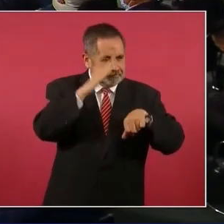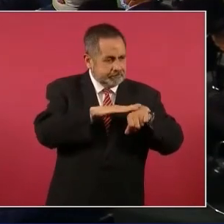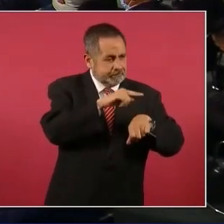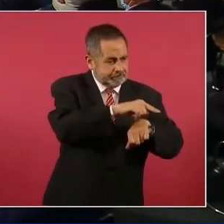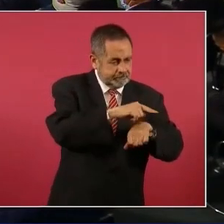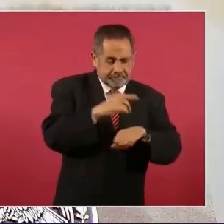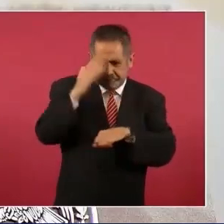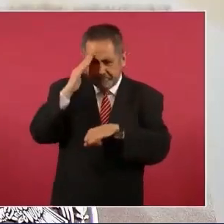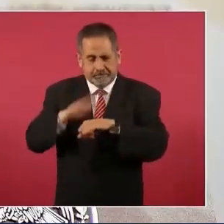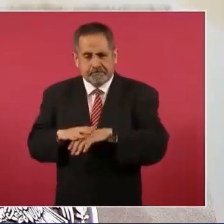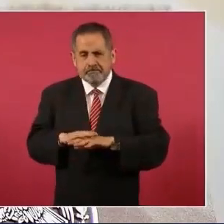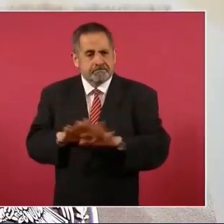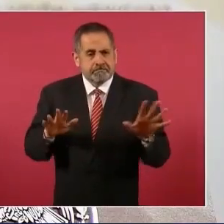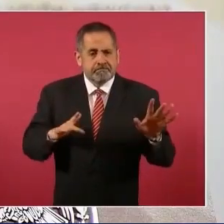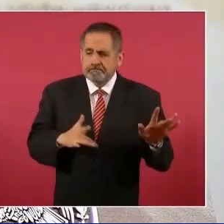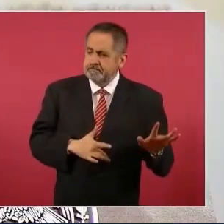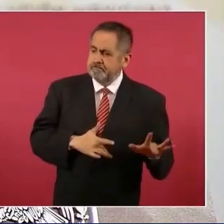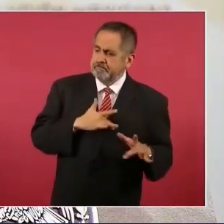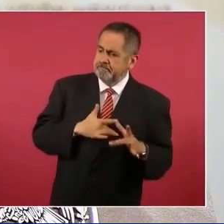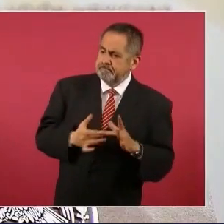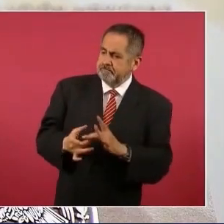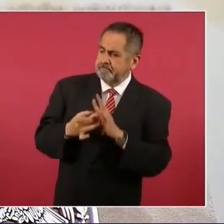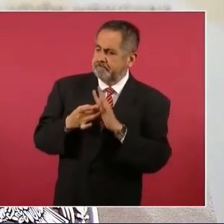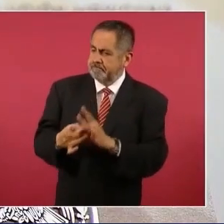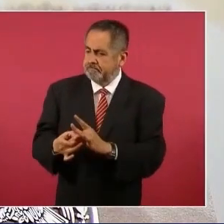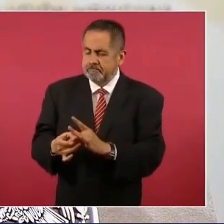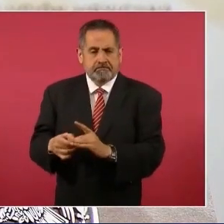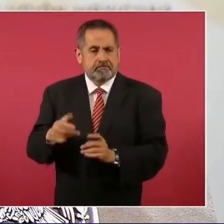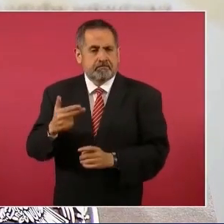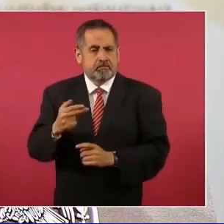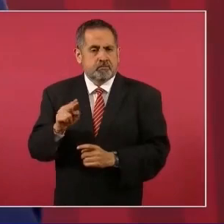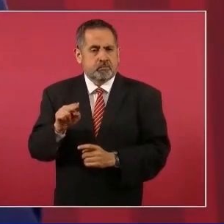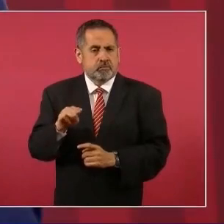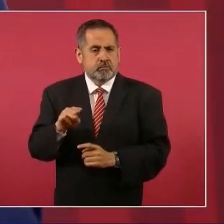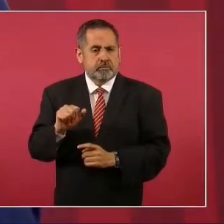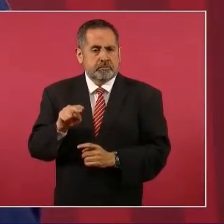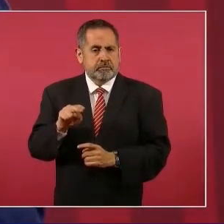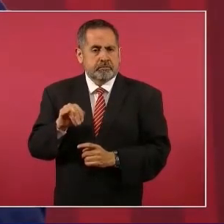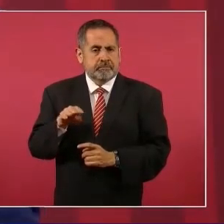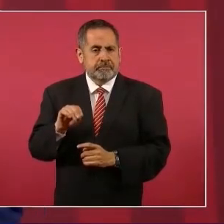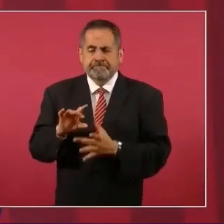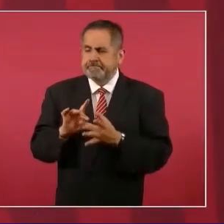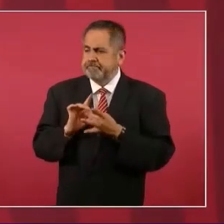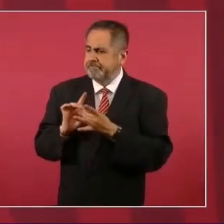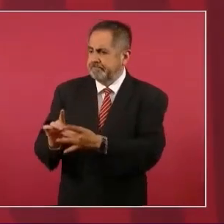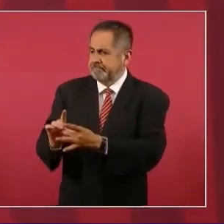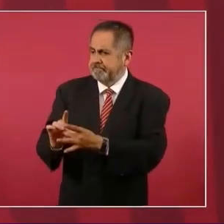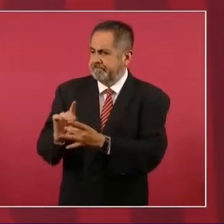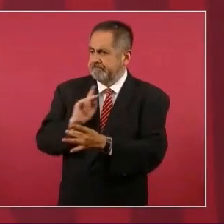Eso tiene que ver con el humanismo. Sin embargo,